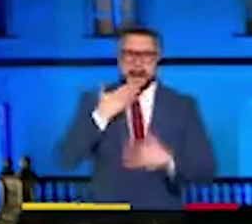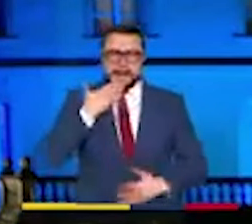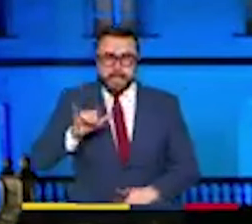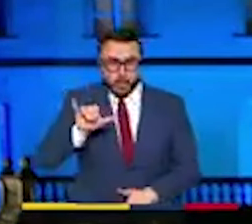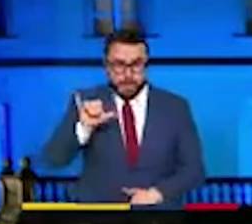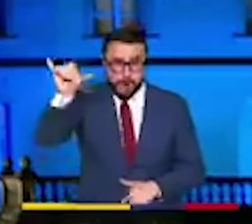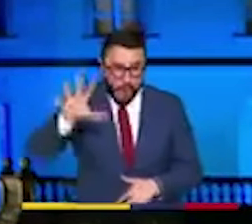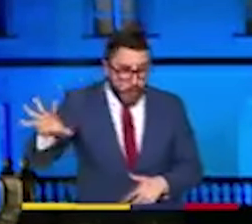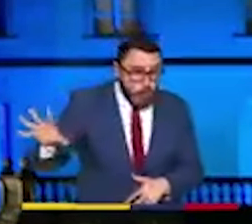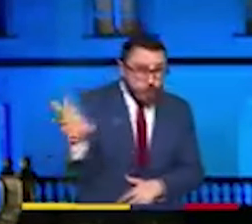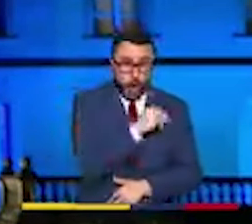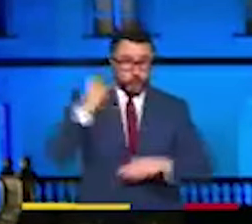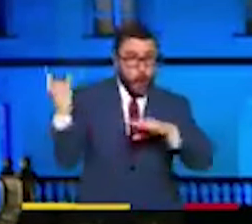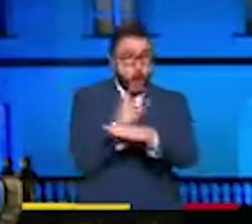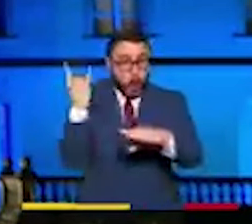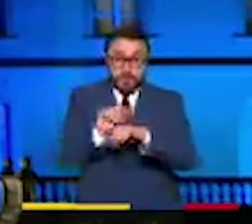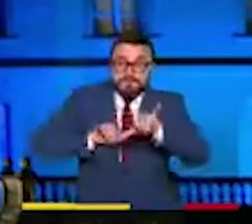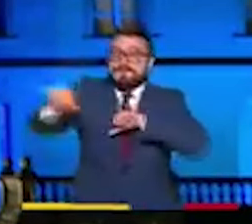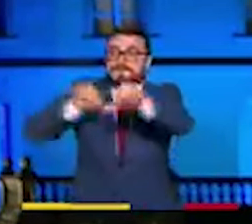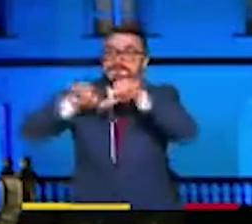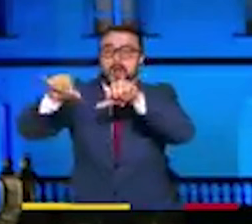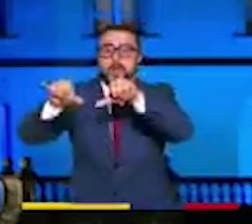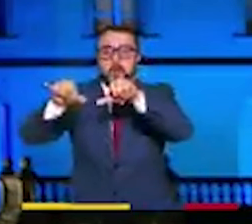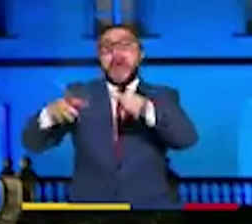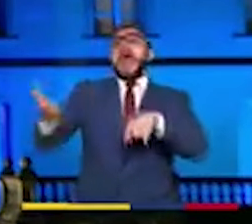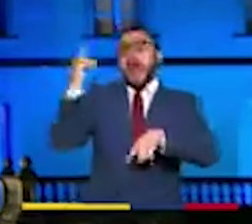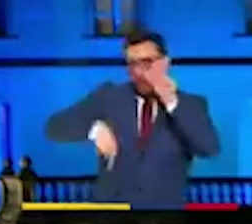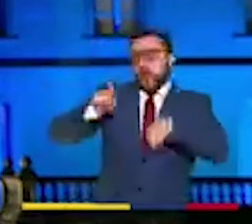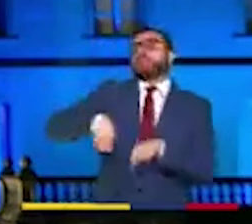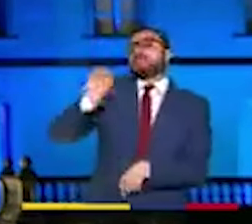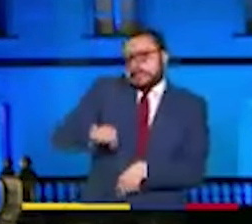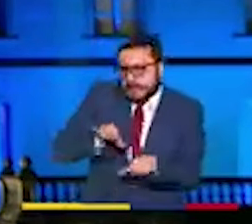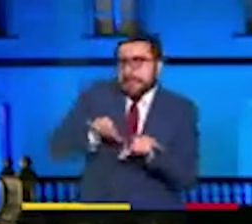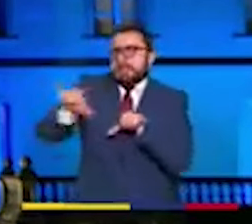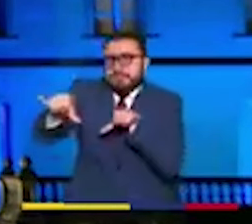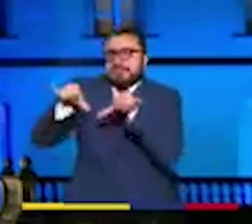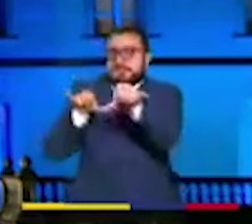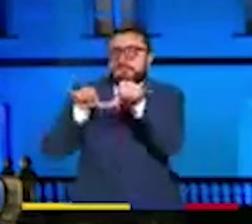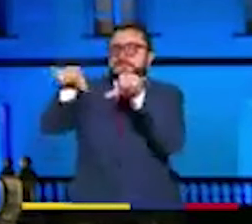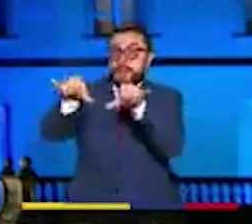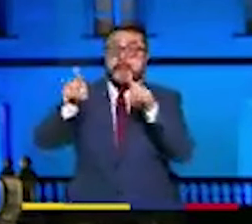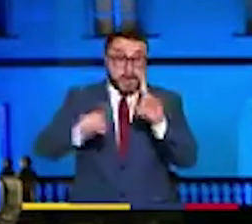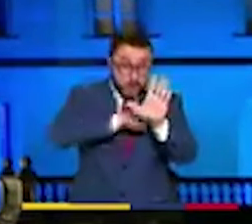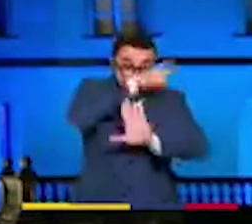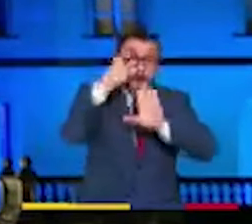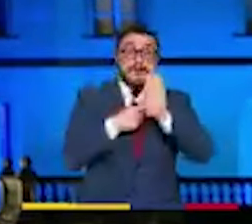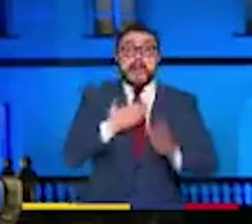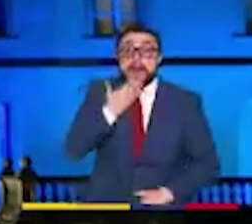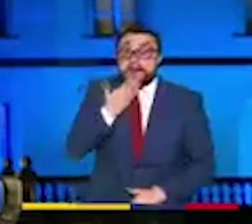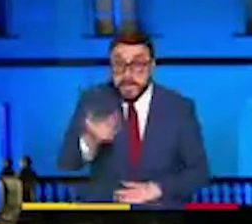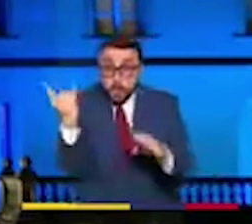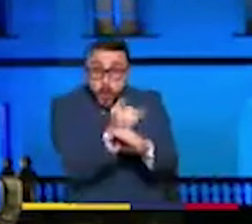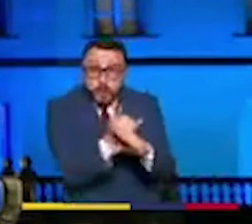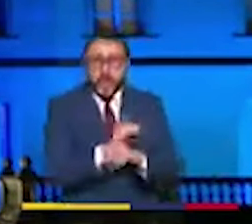la campaña, con los vuelos realizados efectivamente. Todas las facturas entregadas por la campaña ante